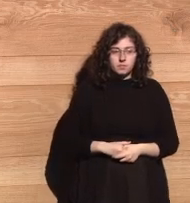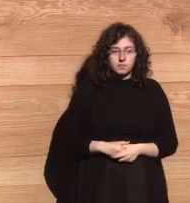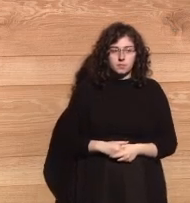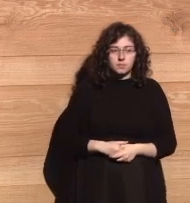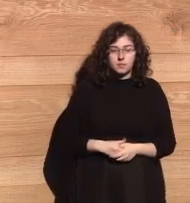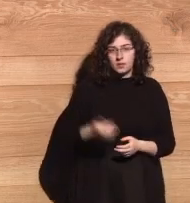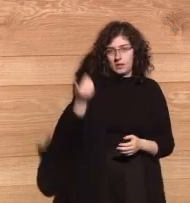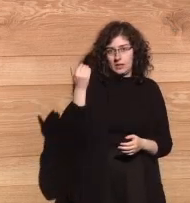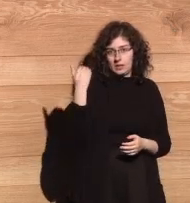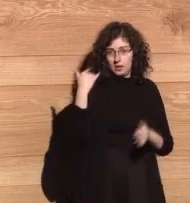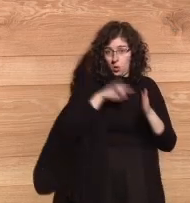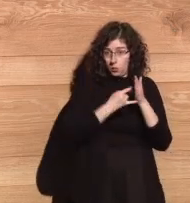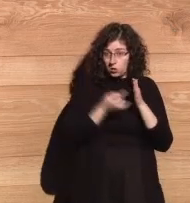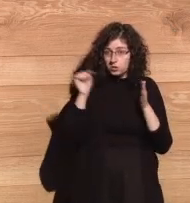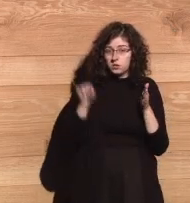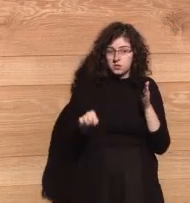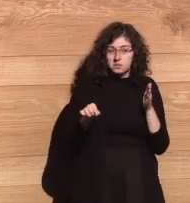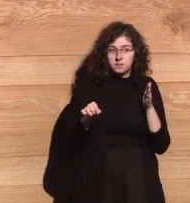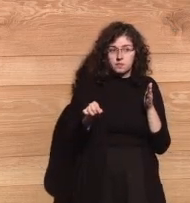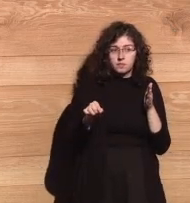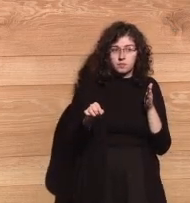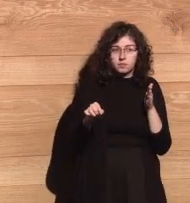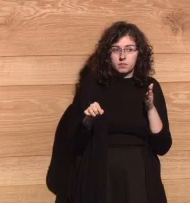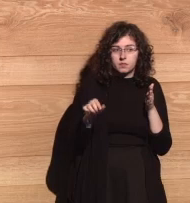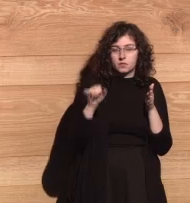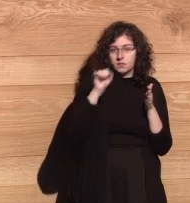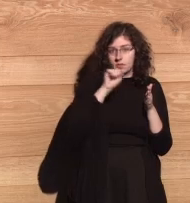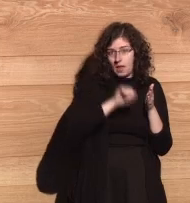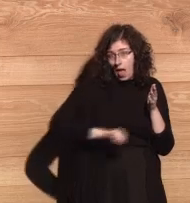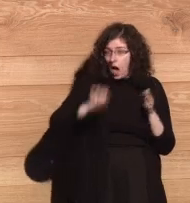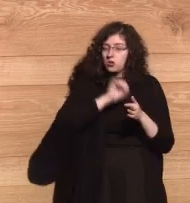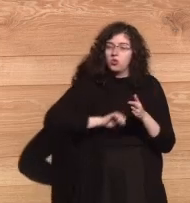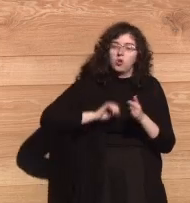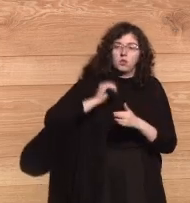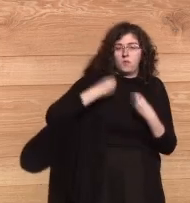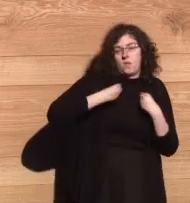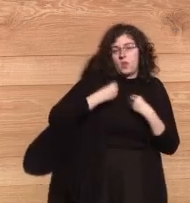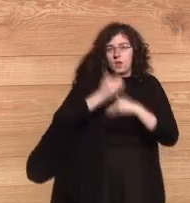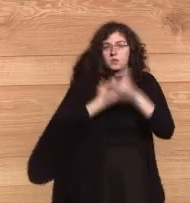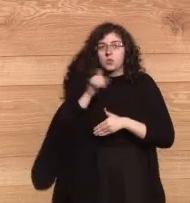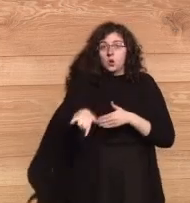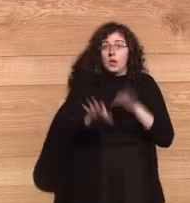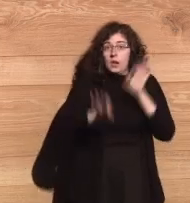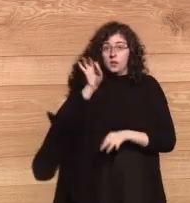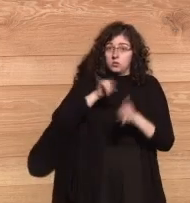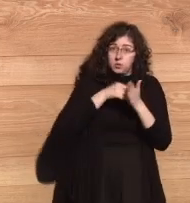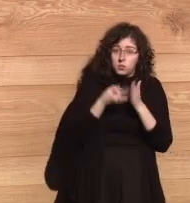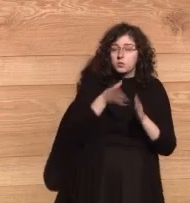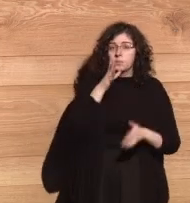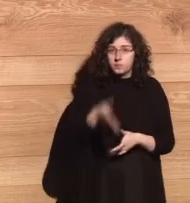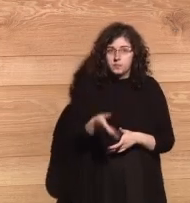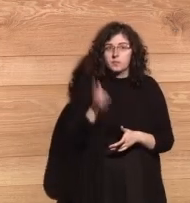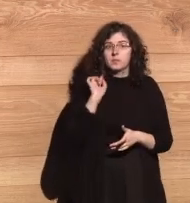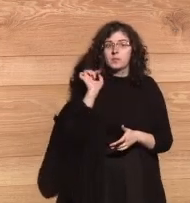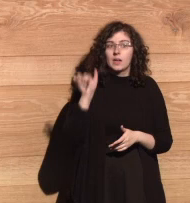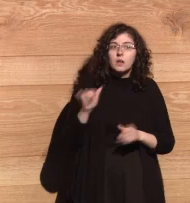y este... Pues hay años, hay otras vivencias y otras cosas, pero ¿por qué he elegido este proyecto? Esto empieza a